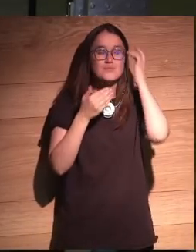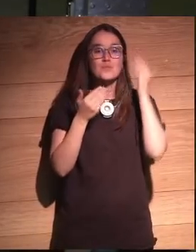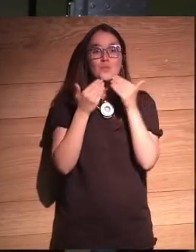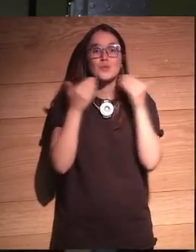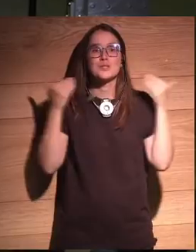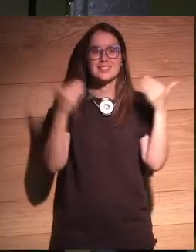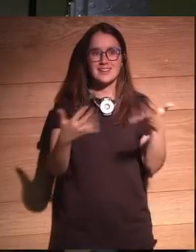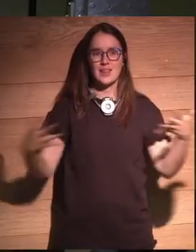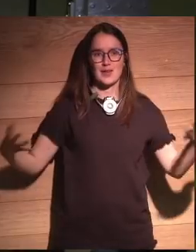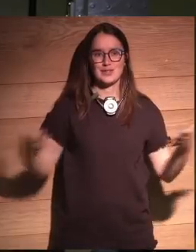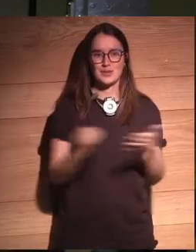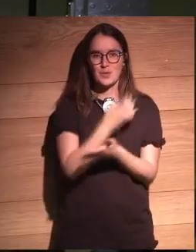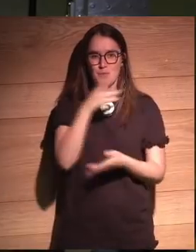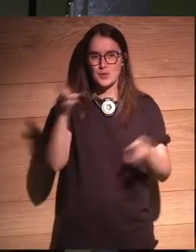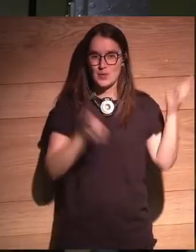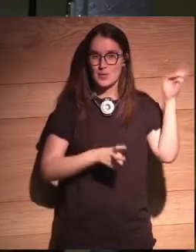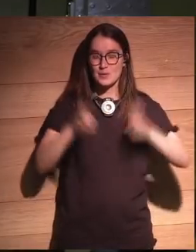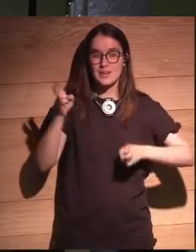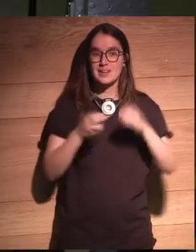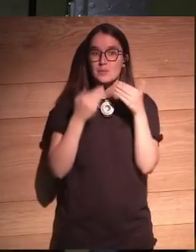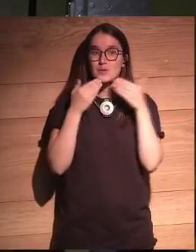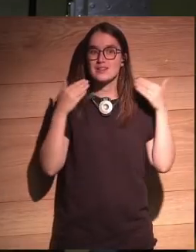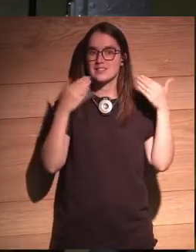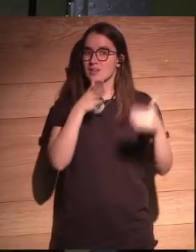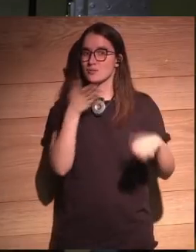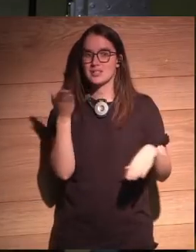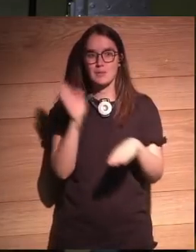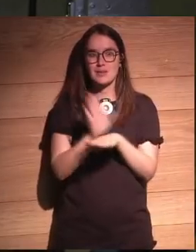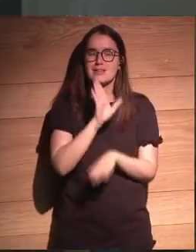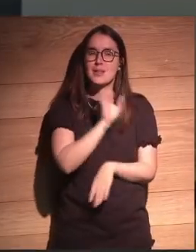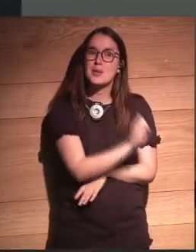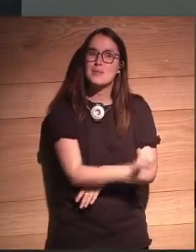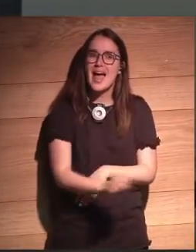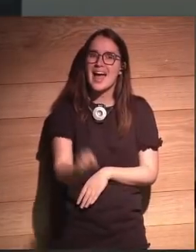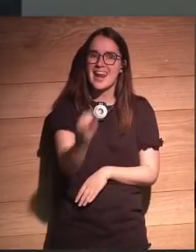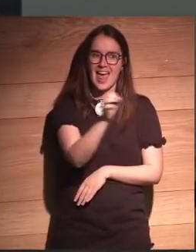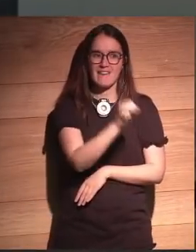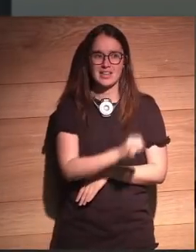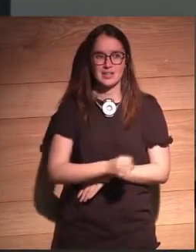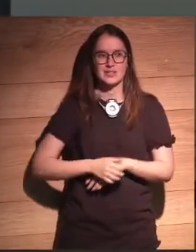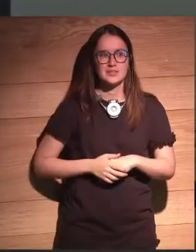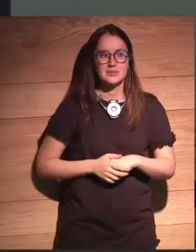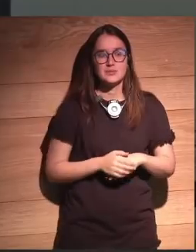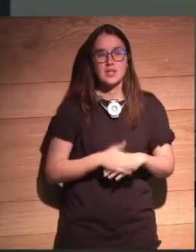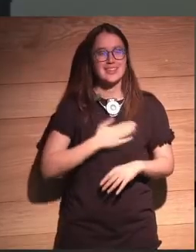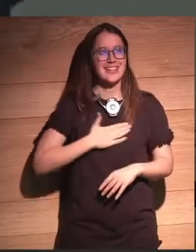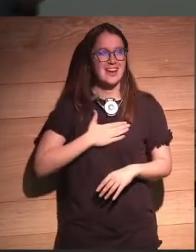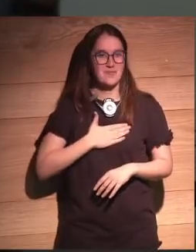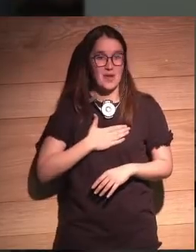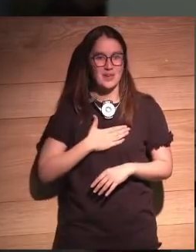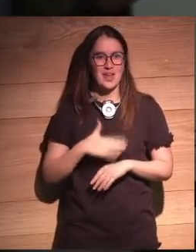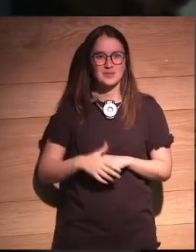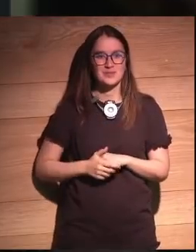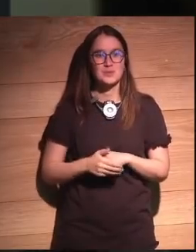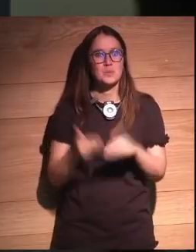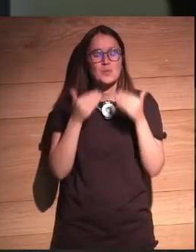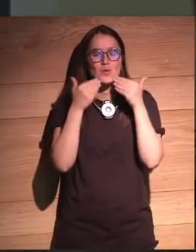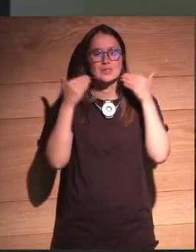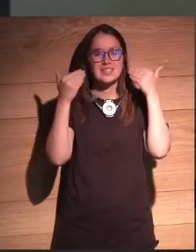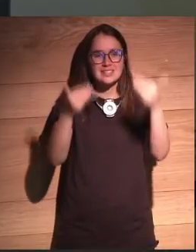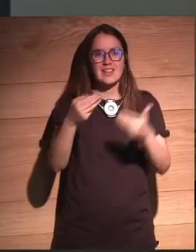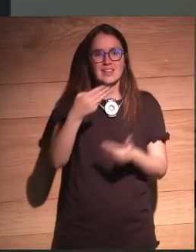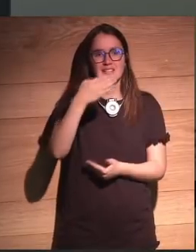Muchas gracias a todos por venir y muchas gracias por esa presentación tan maravillosa y tan amable. Muchas